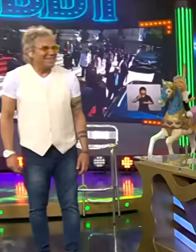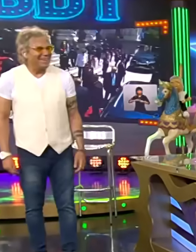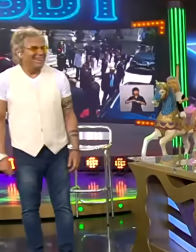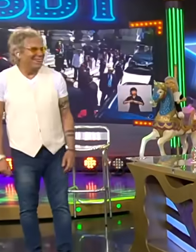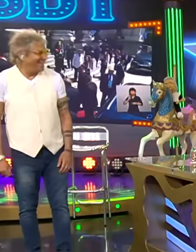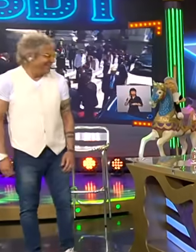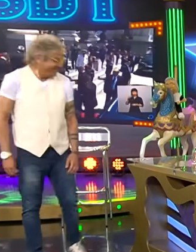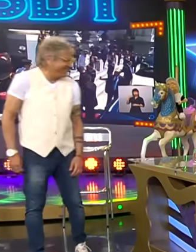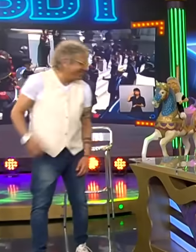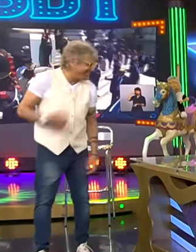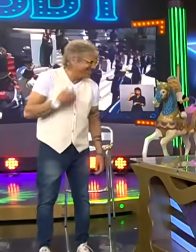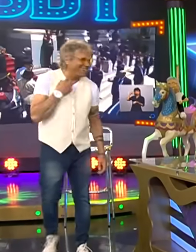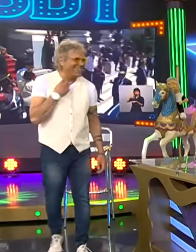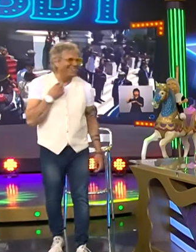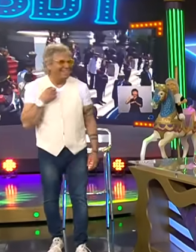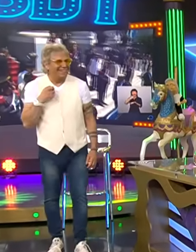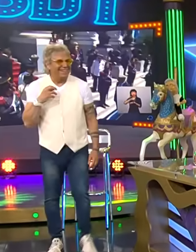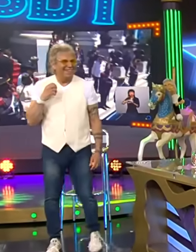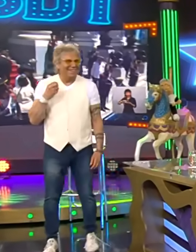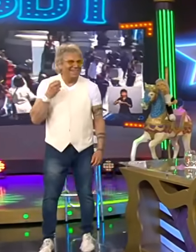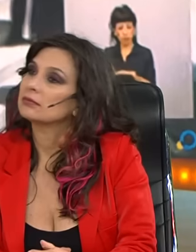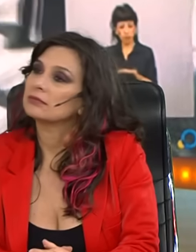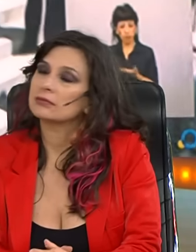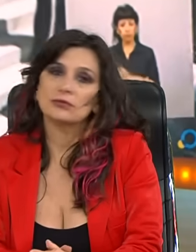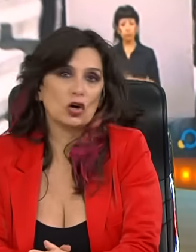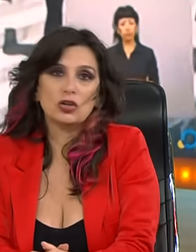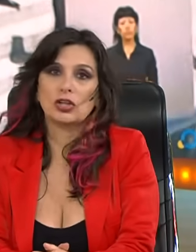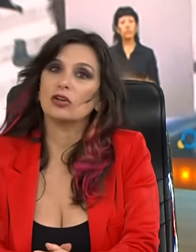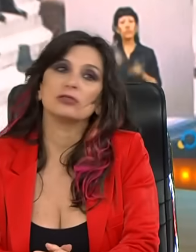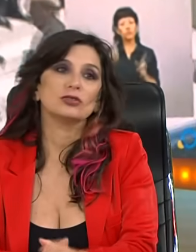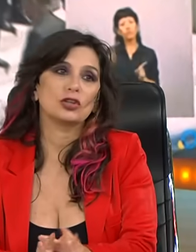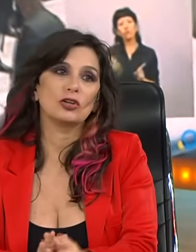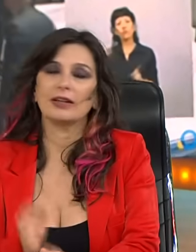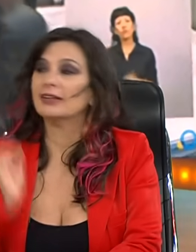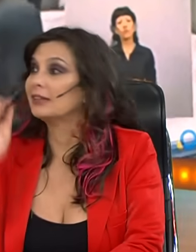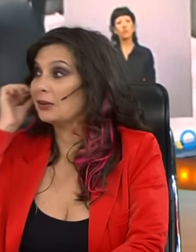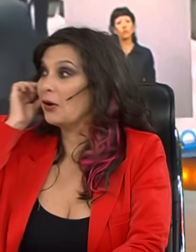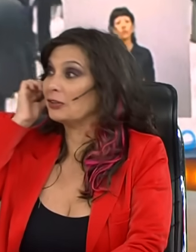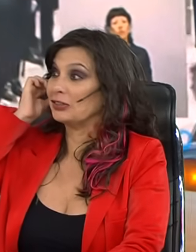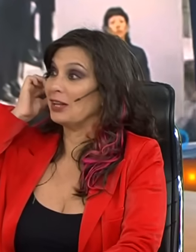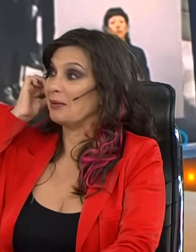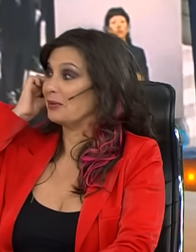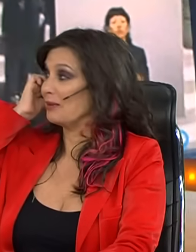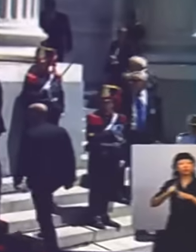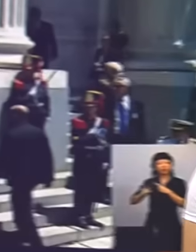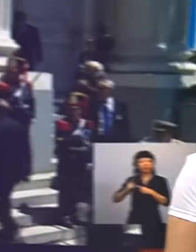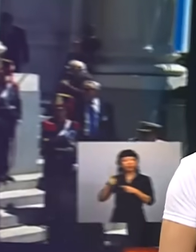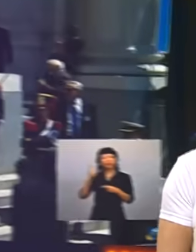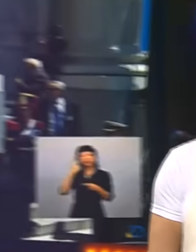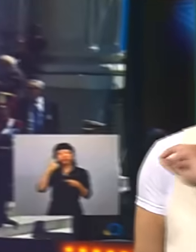paga, el que no pone, sí, no toma. Saca todo vos, dale. Claro. No, no te la boluda. No lo agarro. Ahora, escuchá bien. Esto siempre...